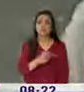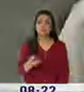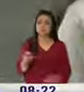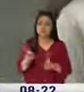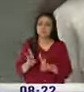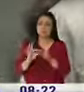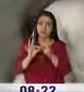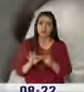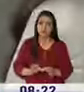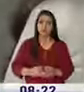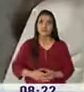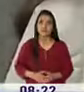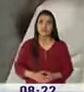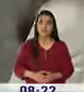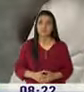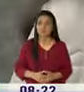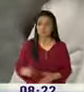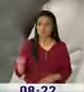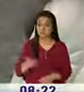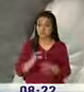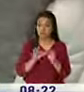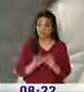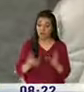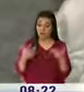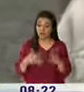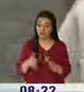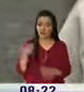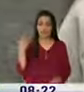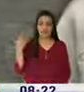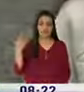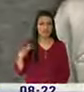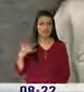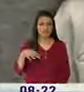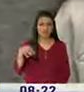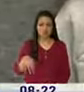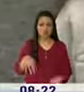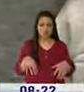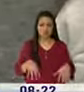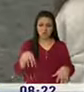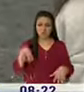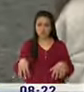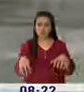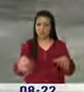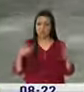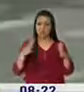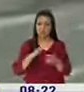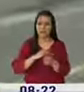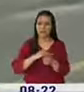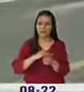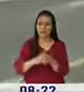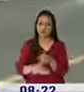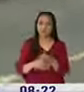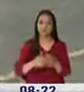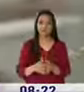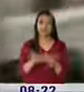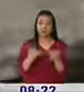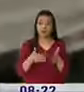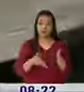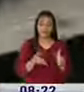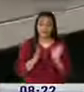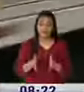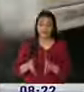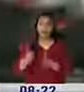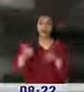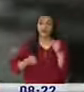condiciones. Ah, sí, bueno, sí, sí han venido ya a arreglarse porque estaba muchos huecos estaban. Ahora por estas dos calles,